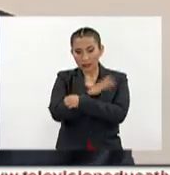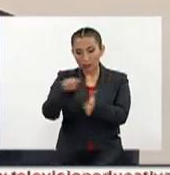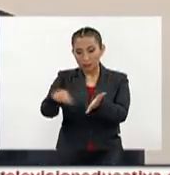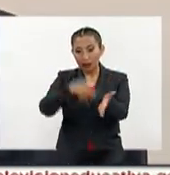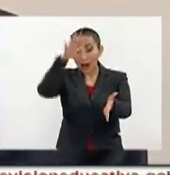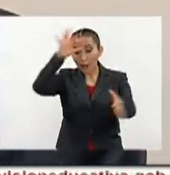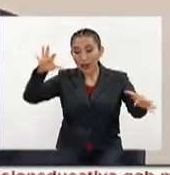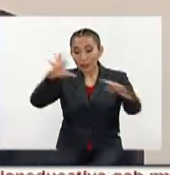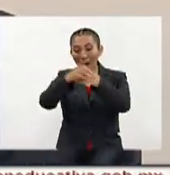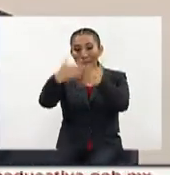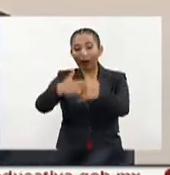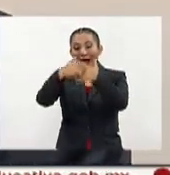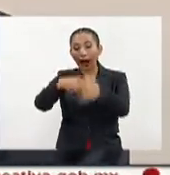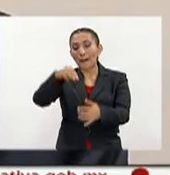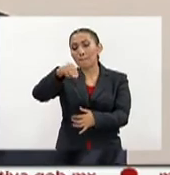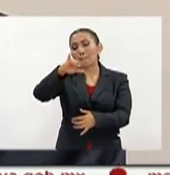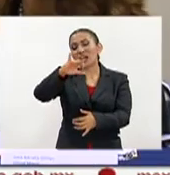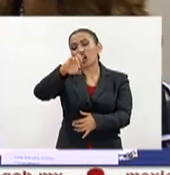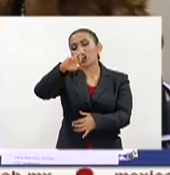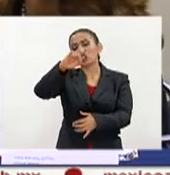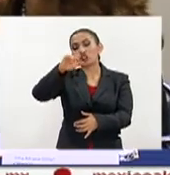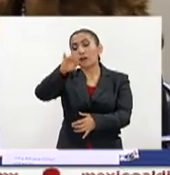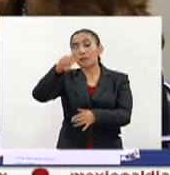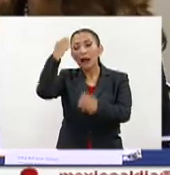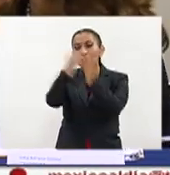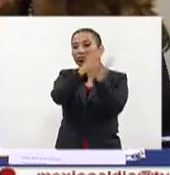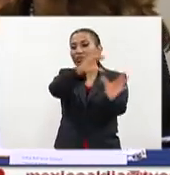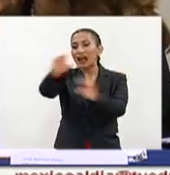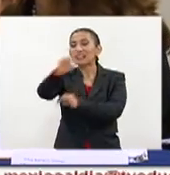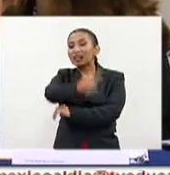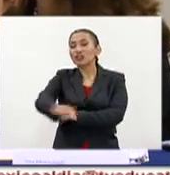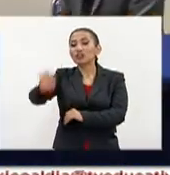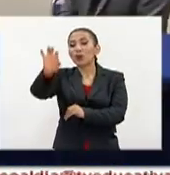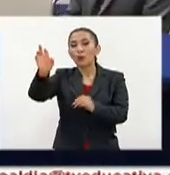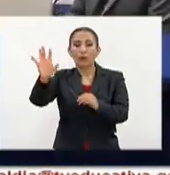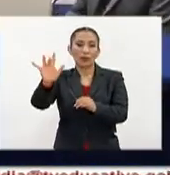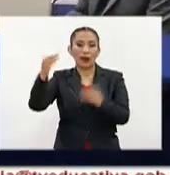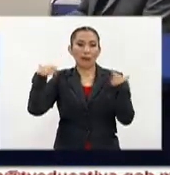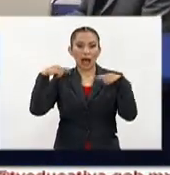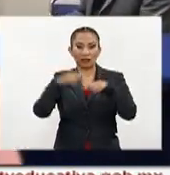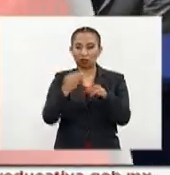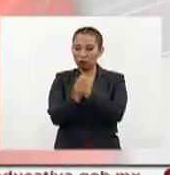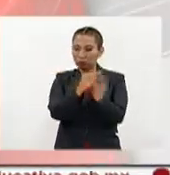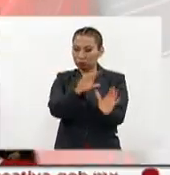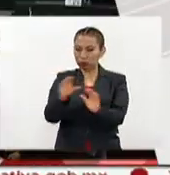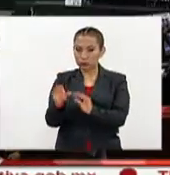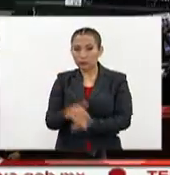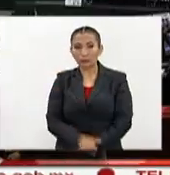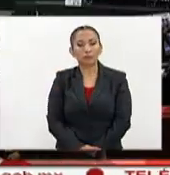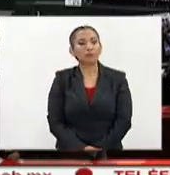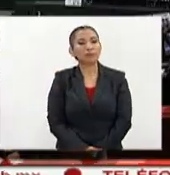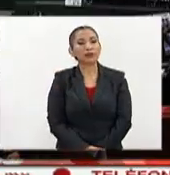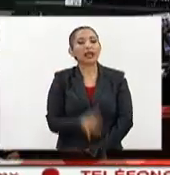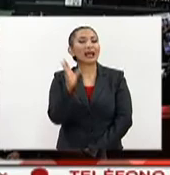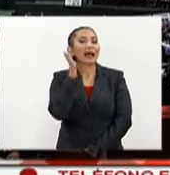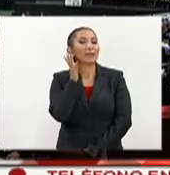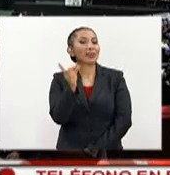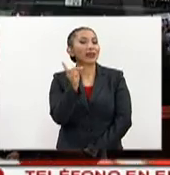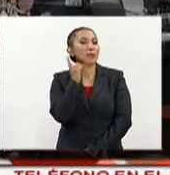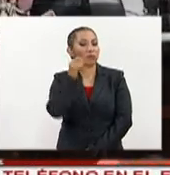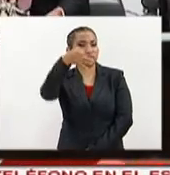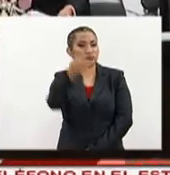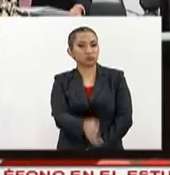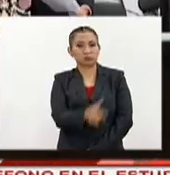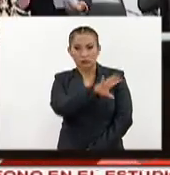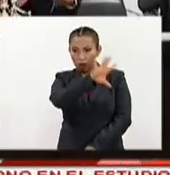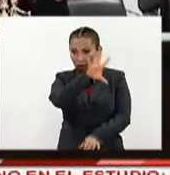firmó un convenio con la empresa Microsoft para capacitar a 150 maestros. La Cámara de Diputados